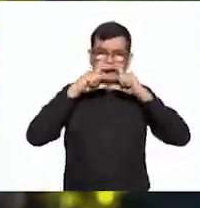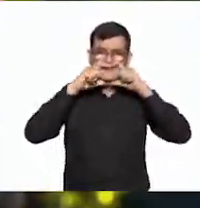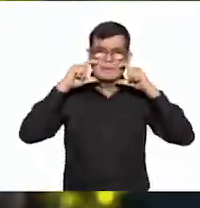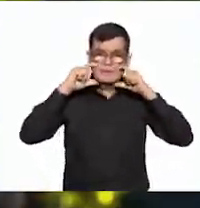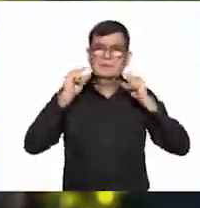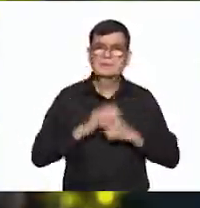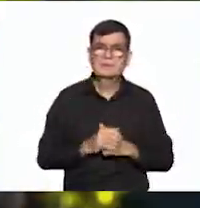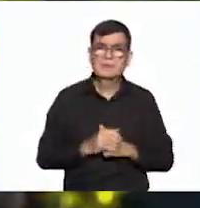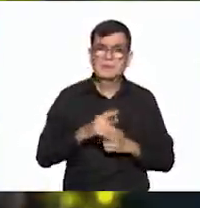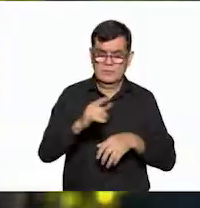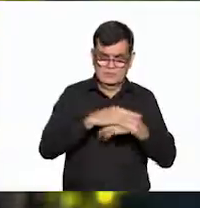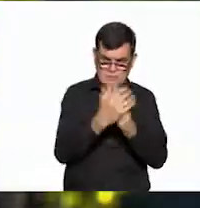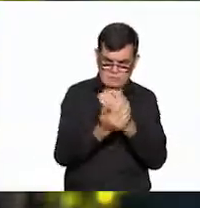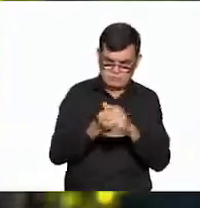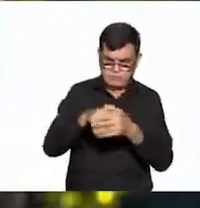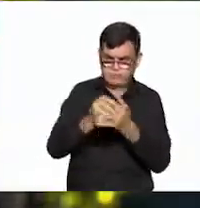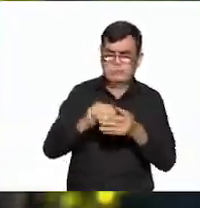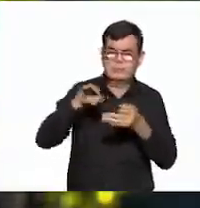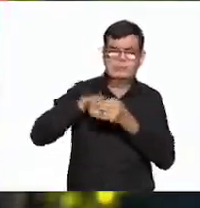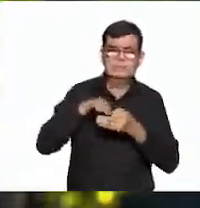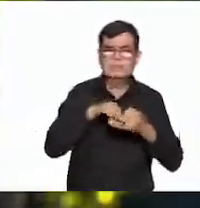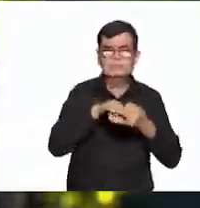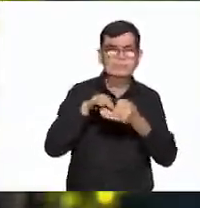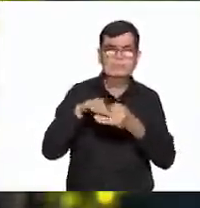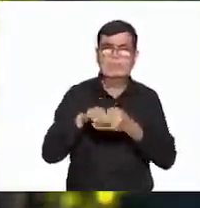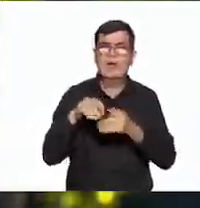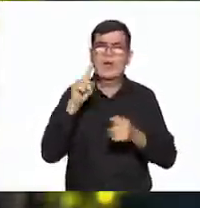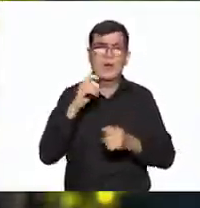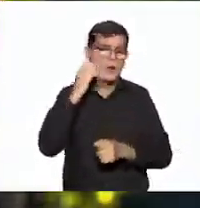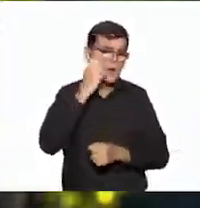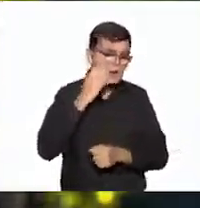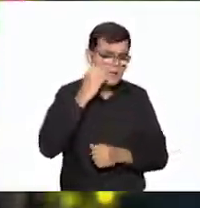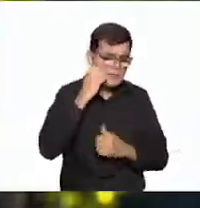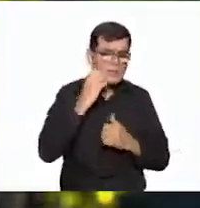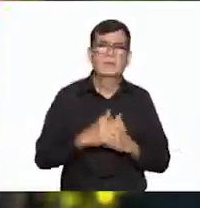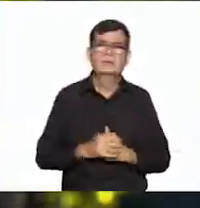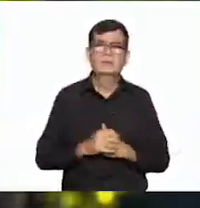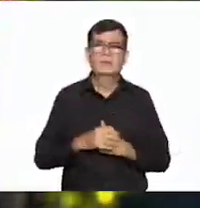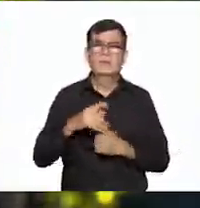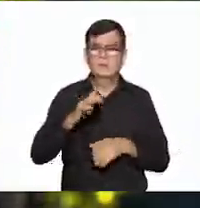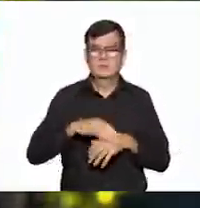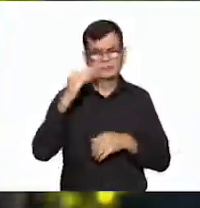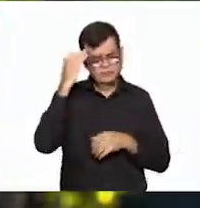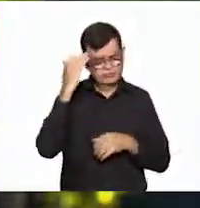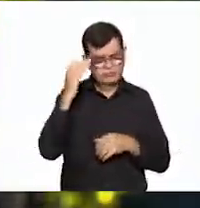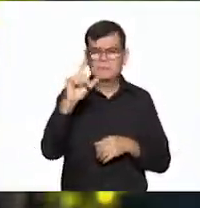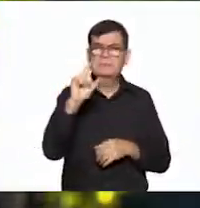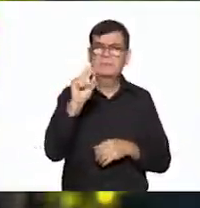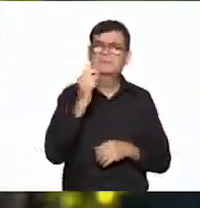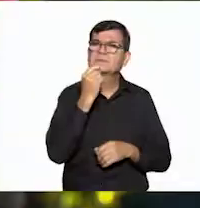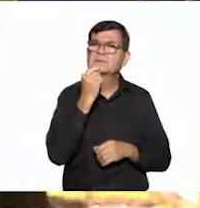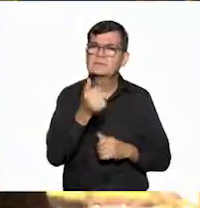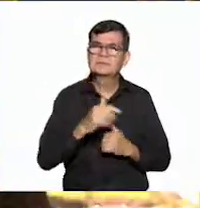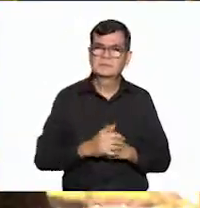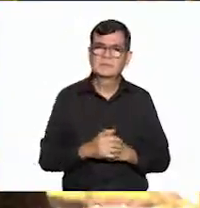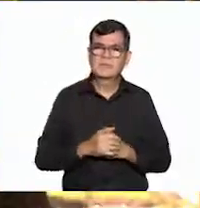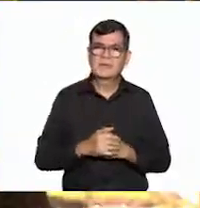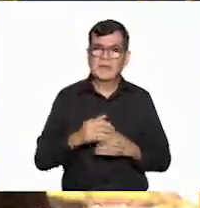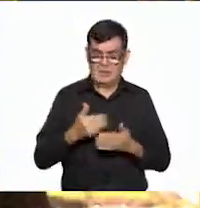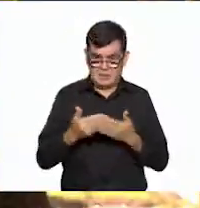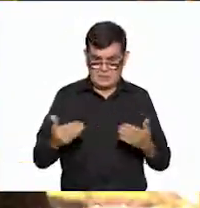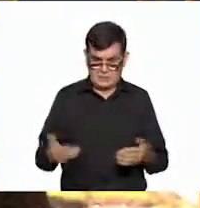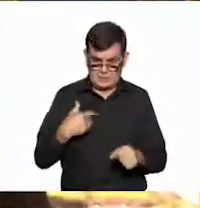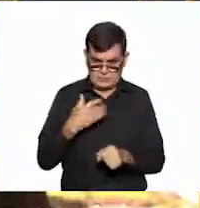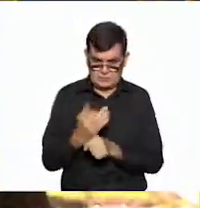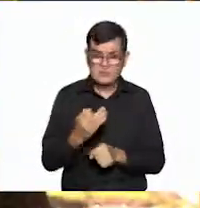cubrebocas. Lava tus manos frecuentemente con agua y con jabón por lo menos durante 20 segundos. Ahora